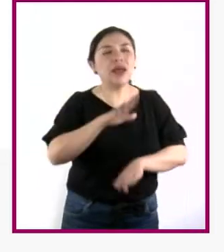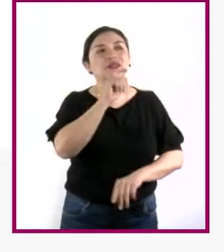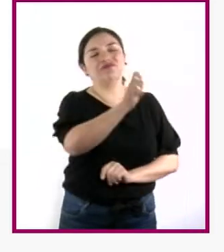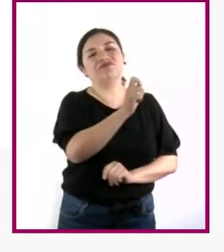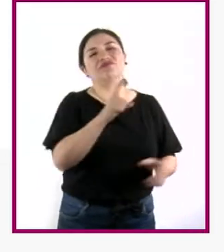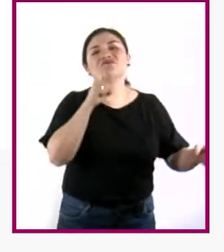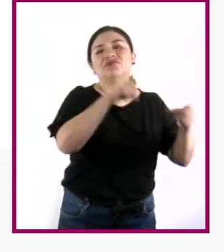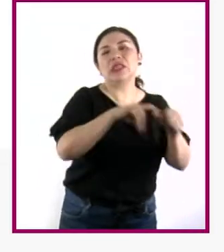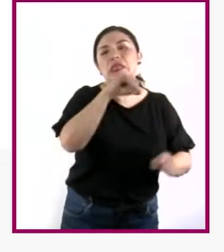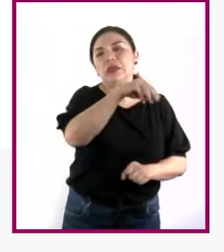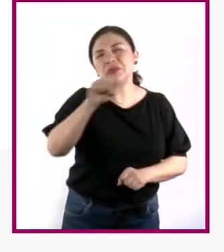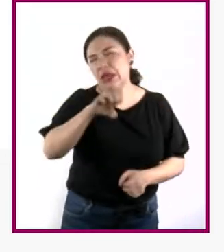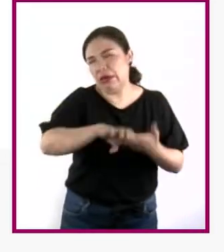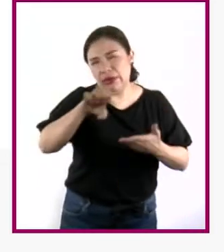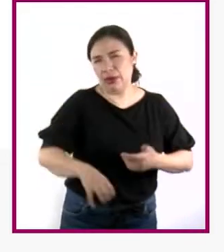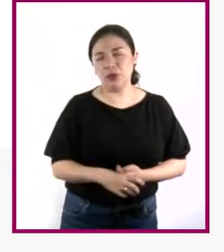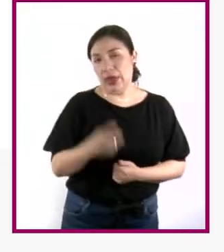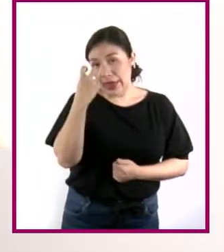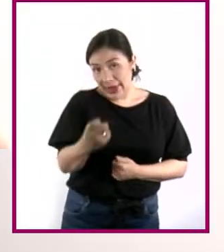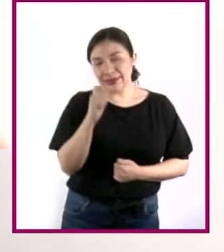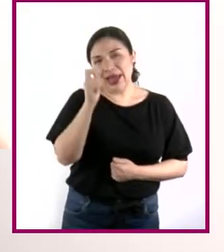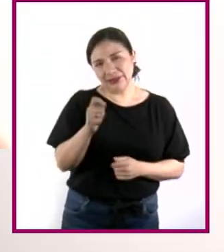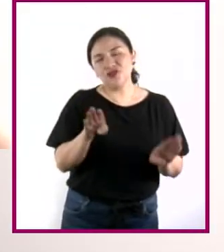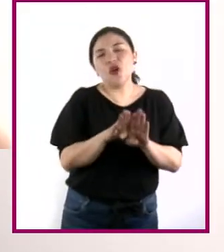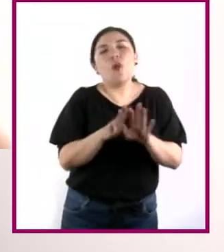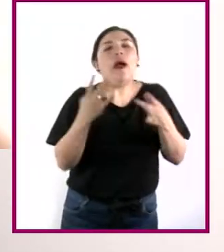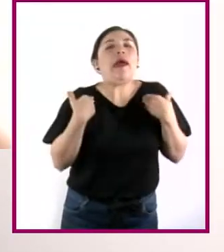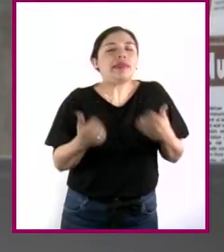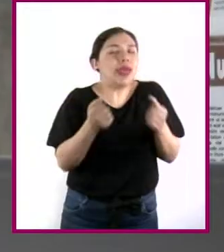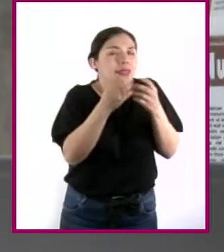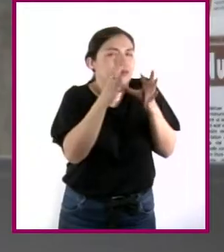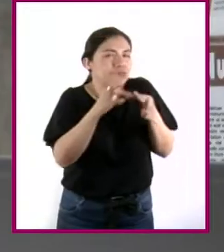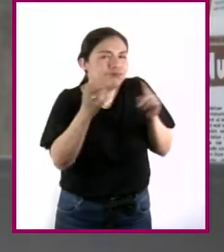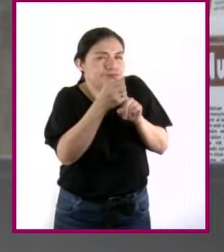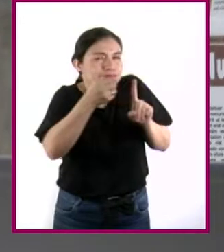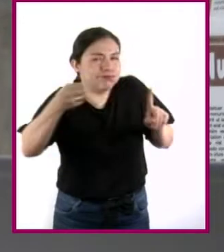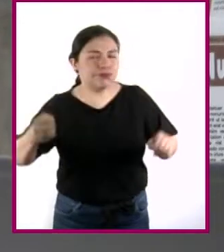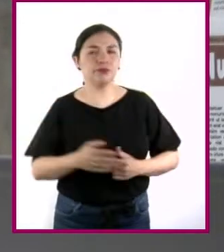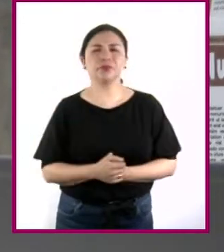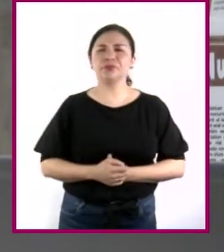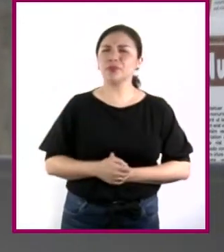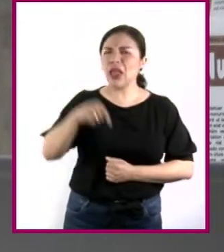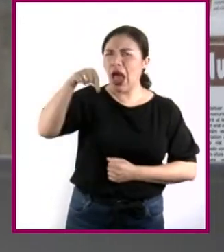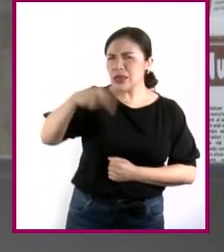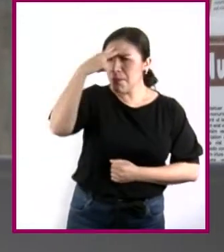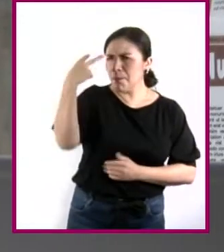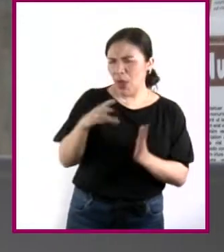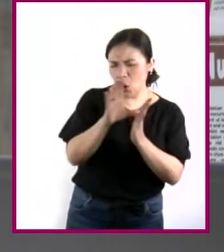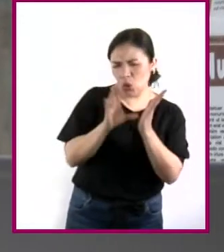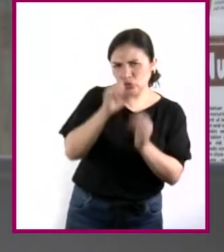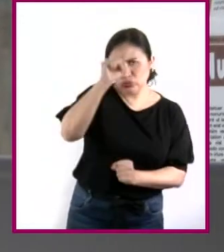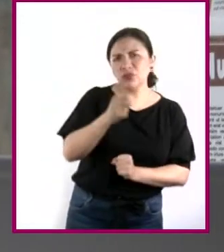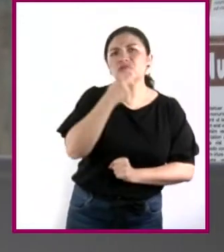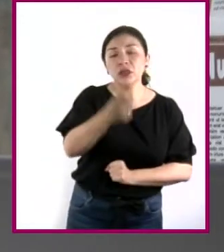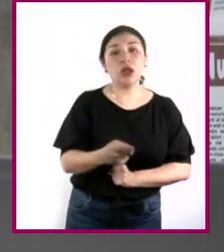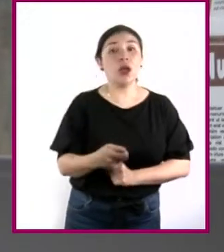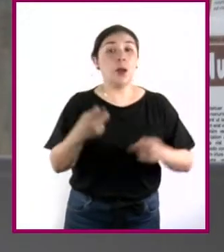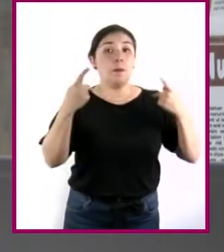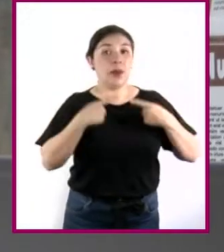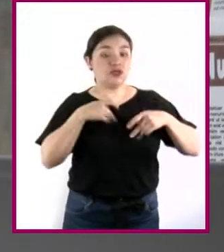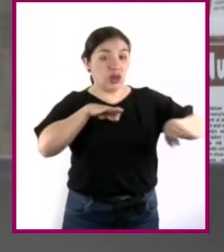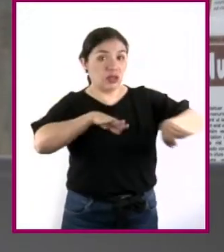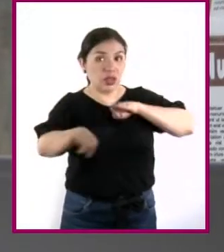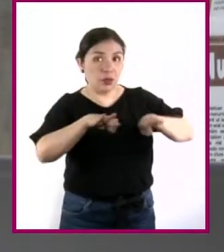social. Y eso sería, digamos, la definición. En México, la Constitución consagra el trabajo y la previsión